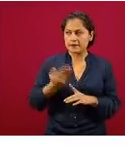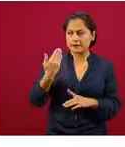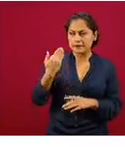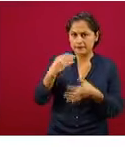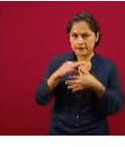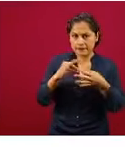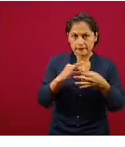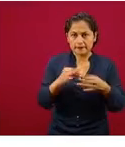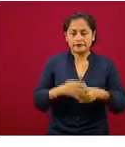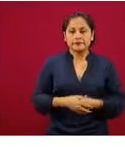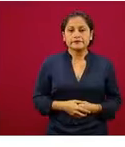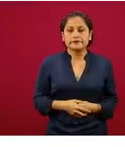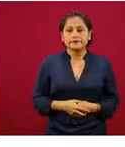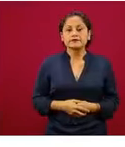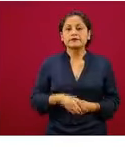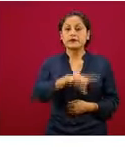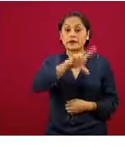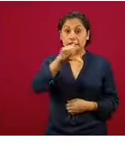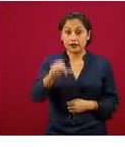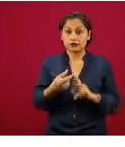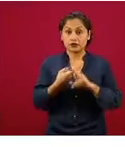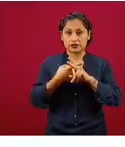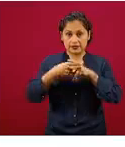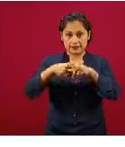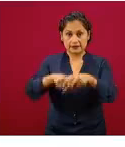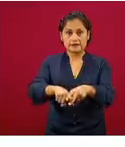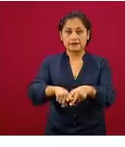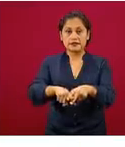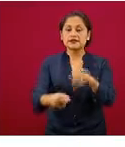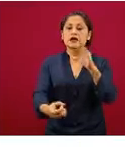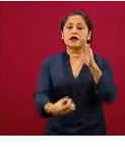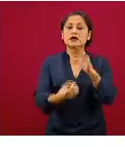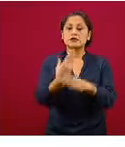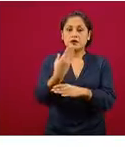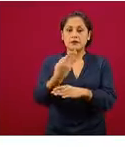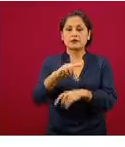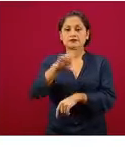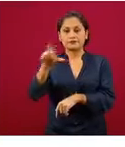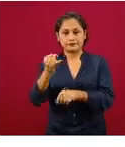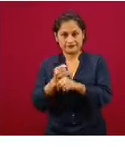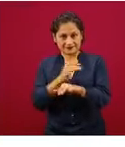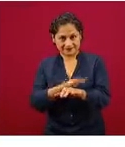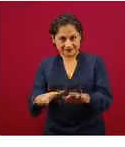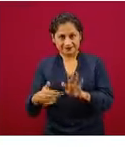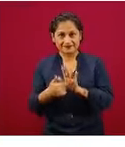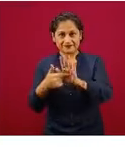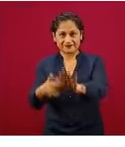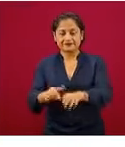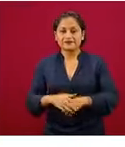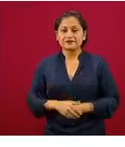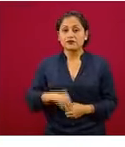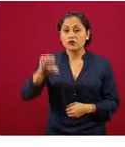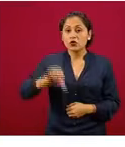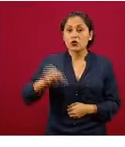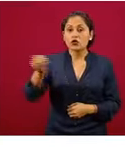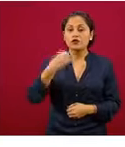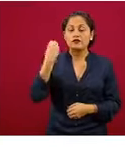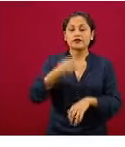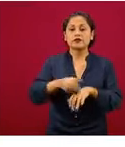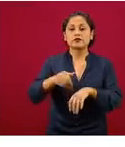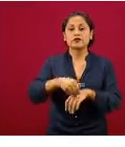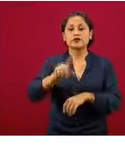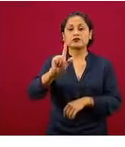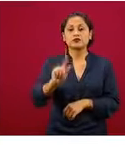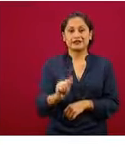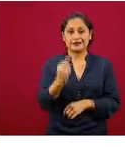y con el inicio posteriormente de justo lo que se va a presentar a continuación. Es la conferencia vespertina número 75 la que